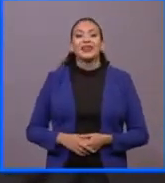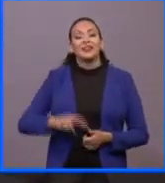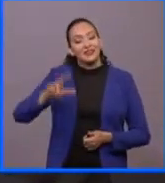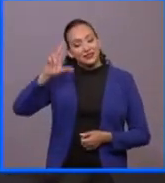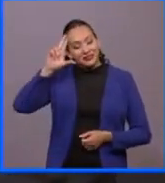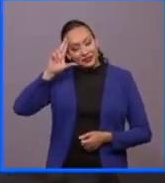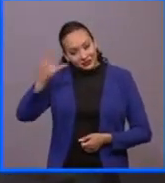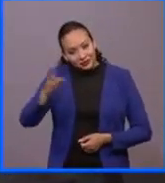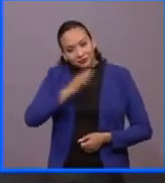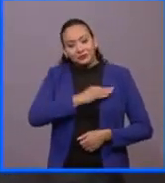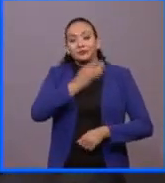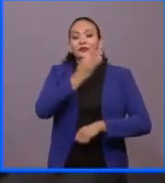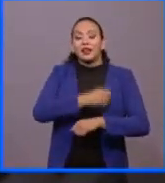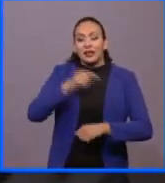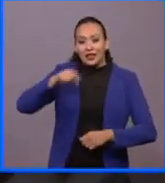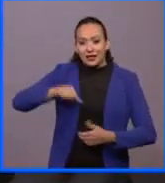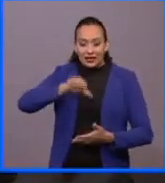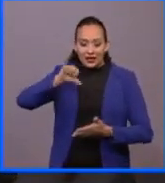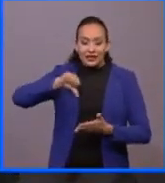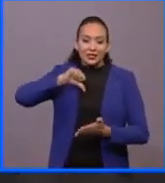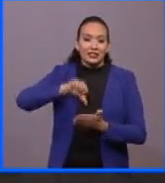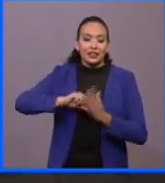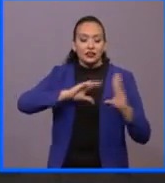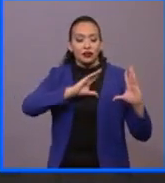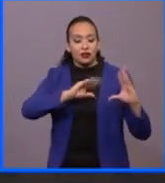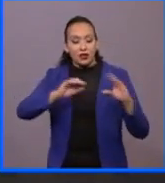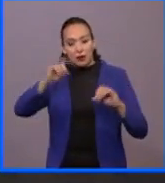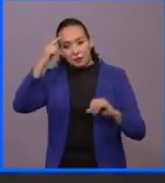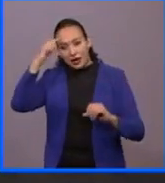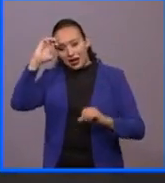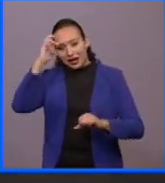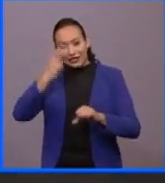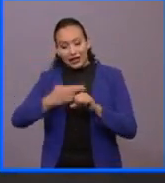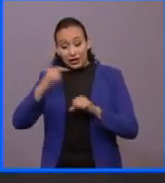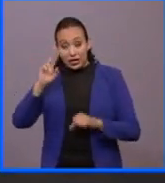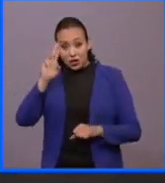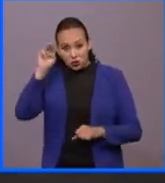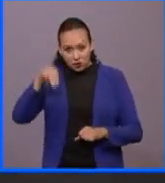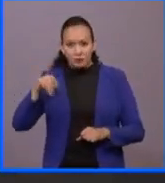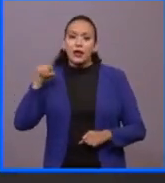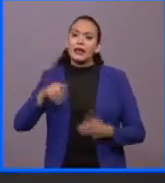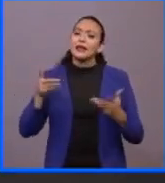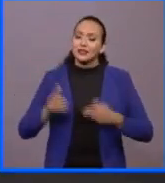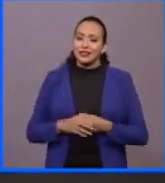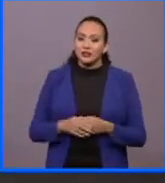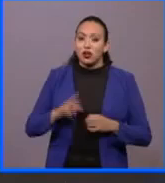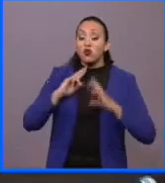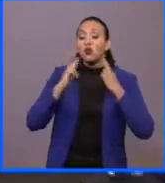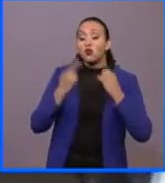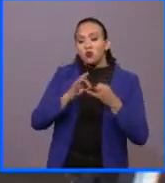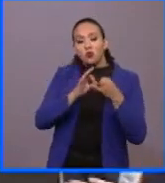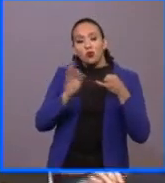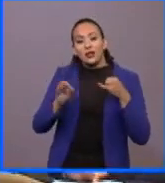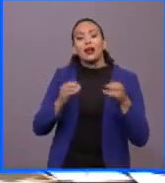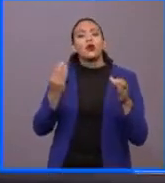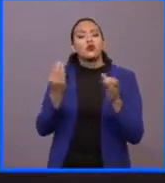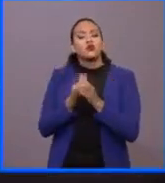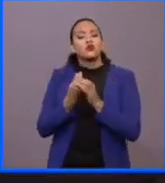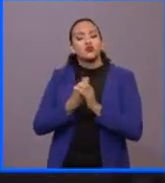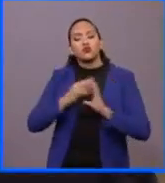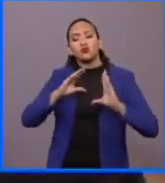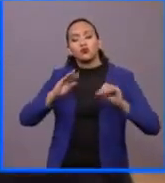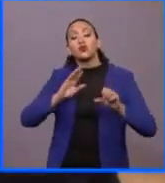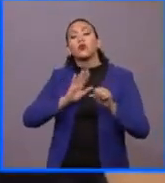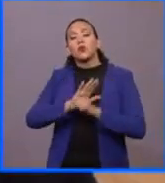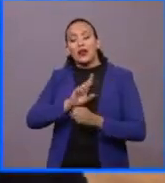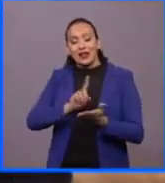Hola, ¿qué tal? Te saludo desde el Centro de Enseñanza para Extranjeros de la UNAM, donde se llevó a cabo la última sesión del Seminario Permanente